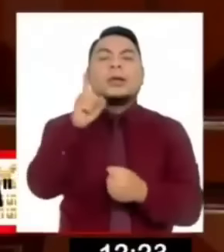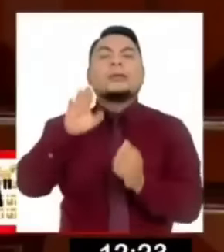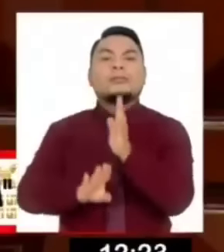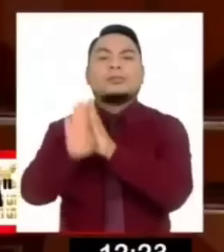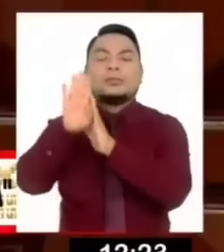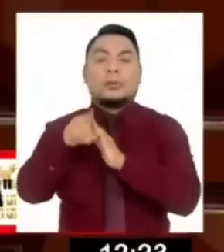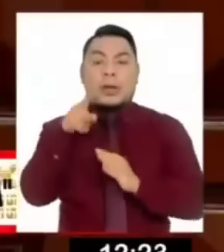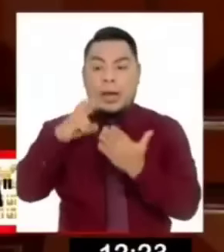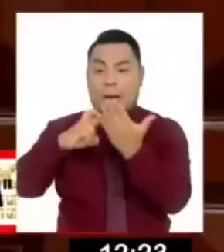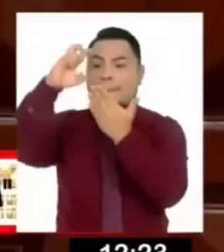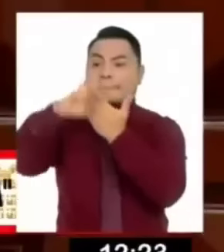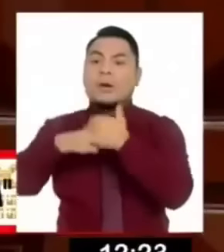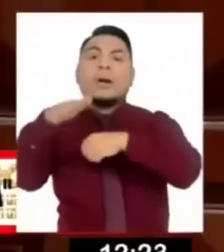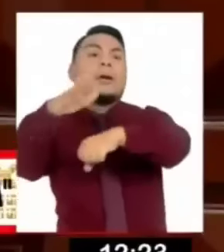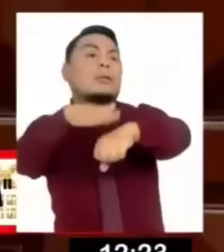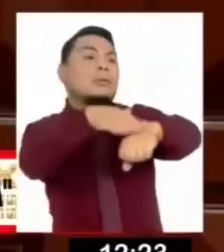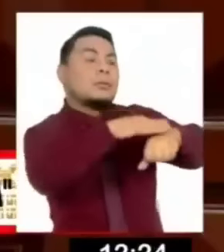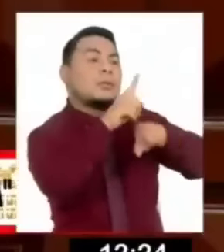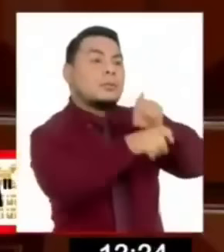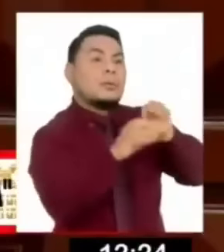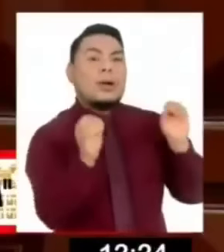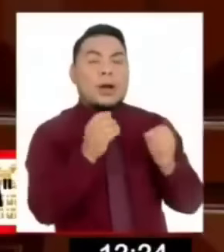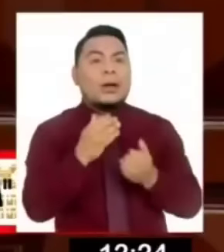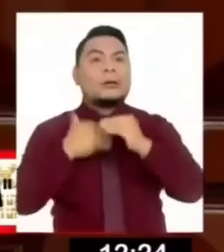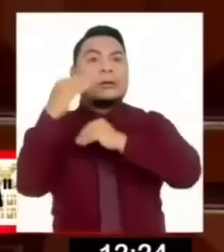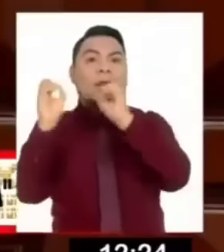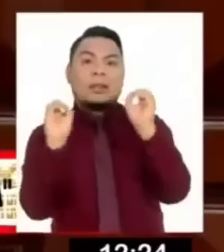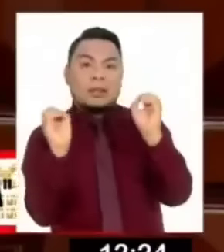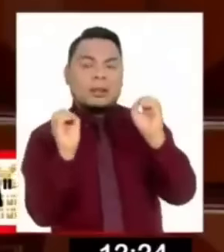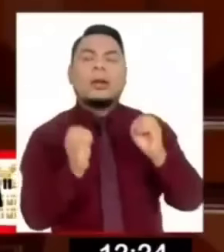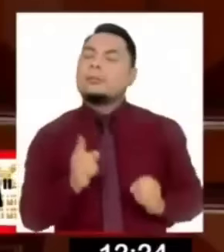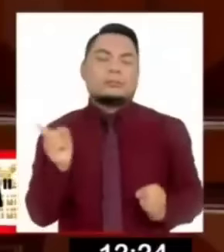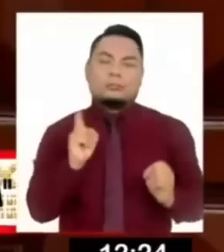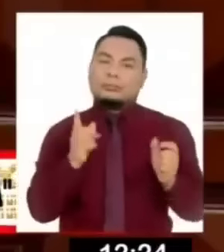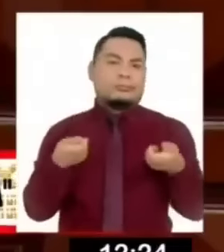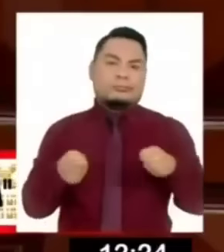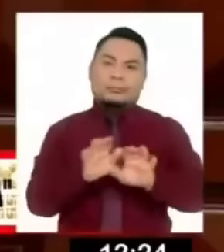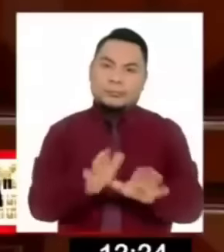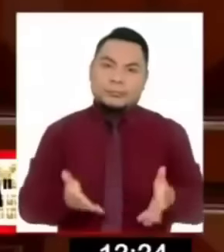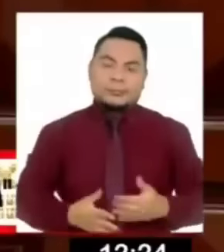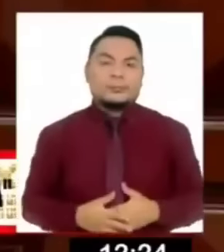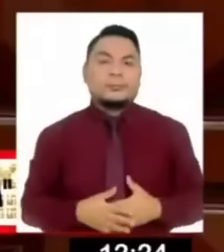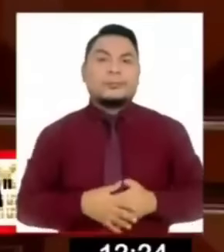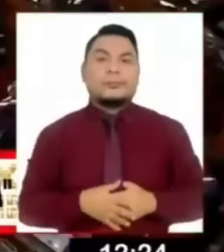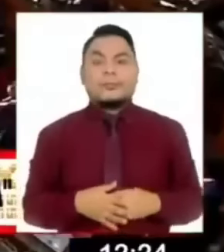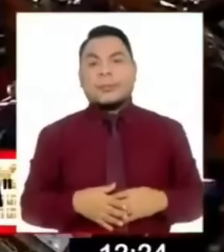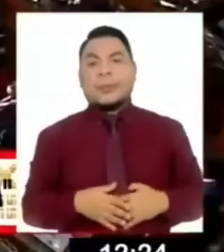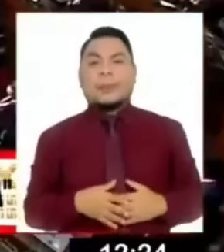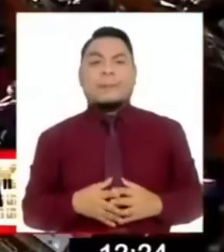un proyecto no tiene rentabilidad social, simplemente no va.